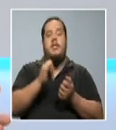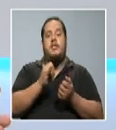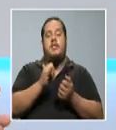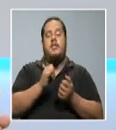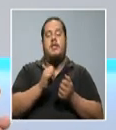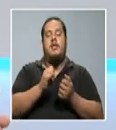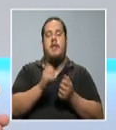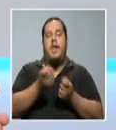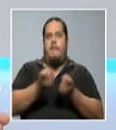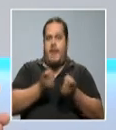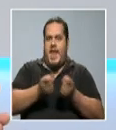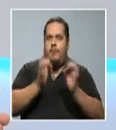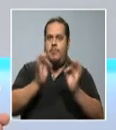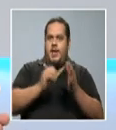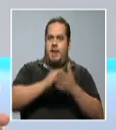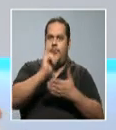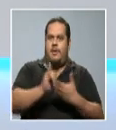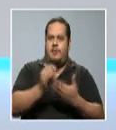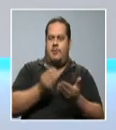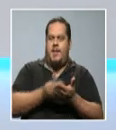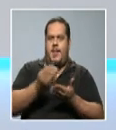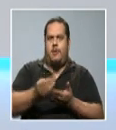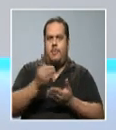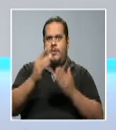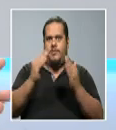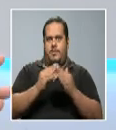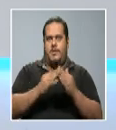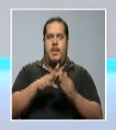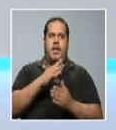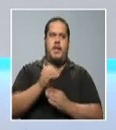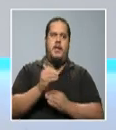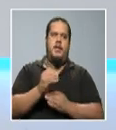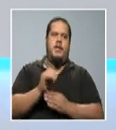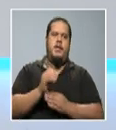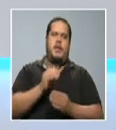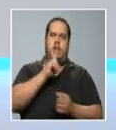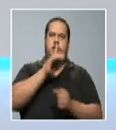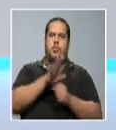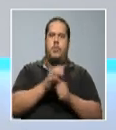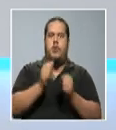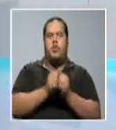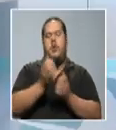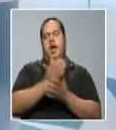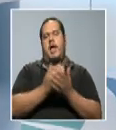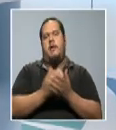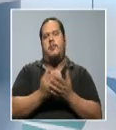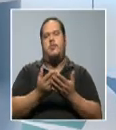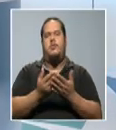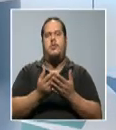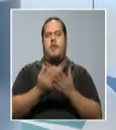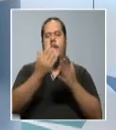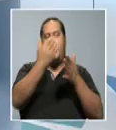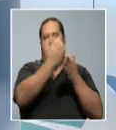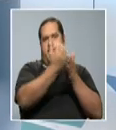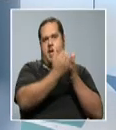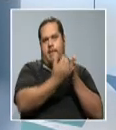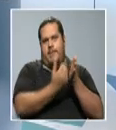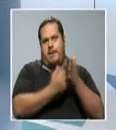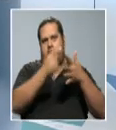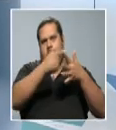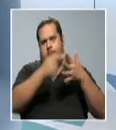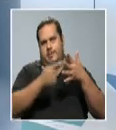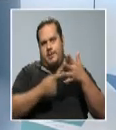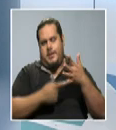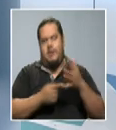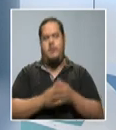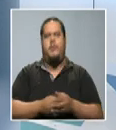de adquisición de una vivienda. Y en el tanto, pues también se cumplan con ciertos parámetros y ciertos requisitos. Lo más importante es